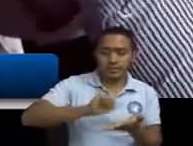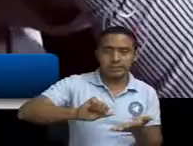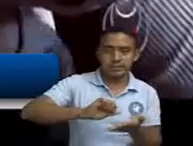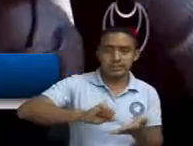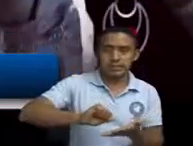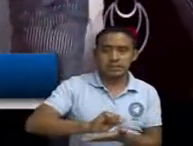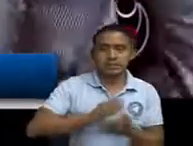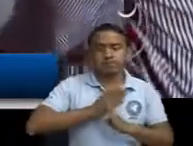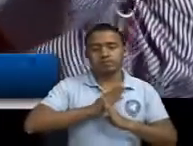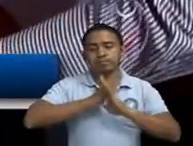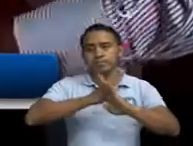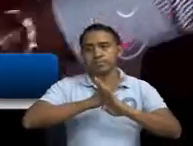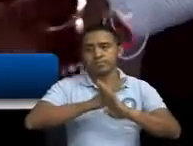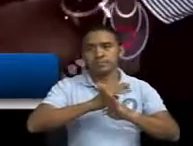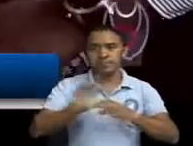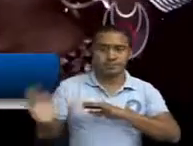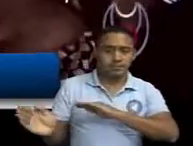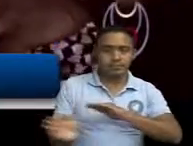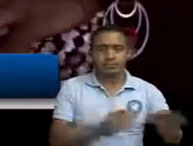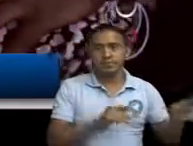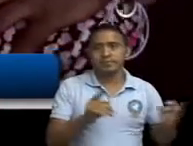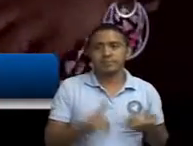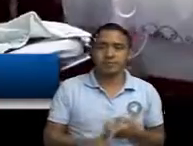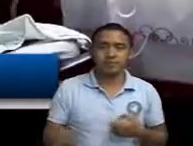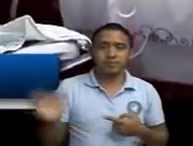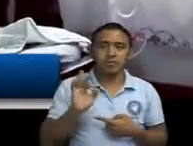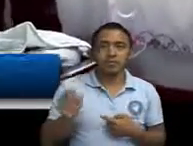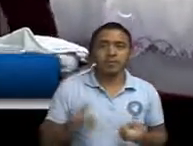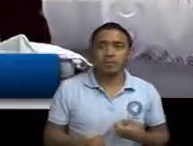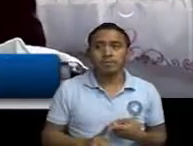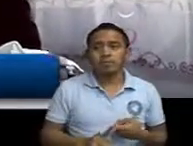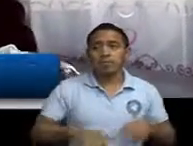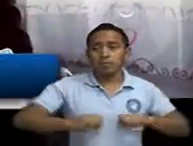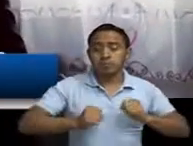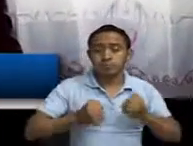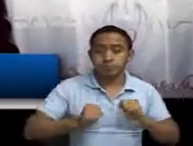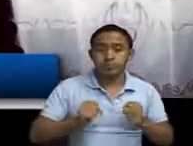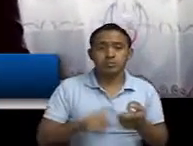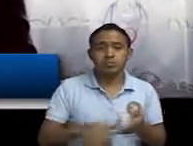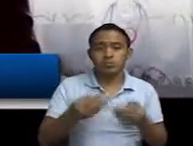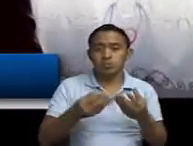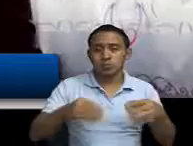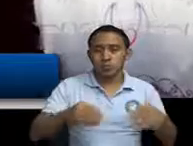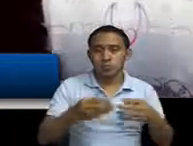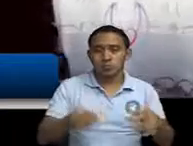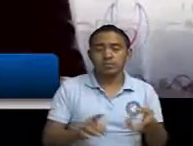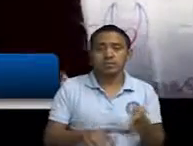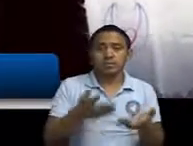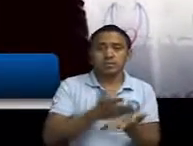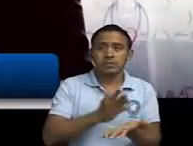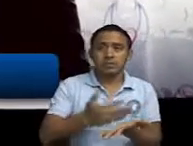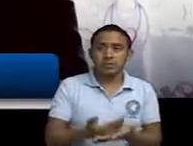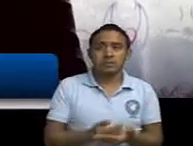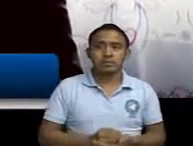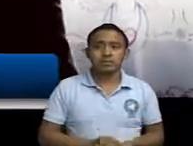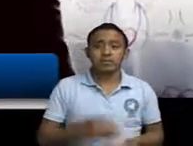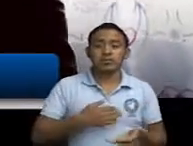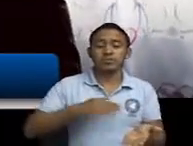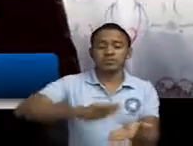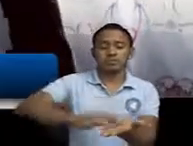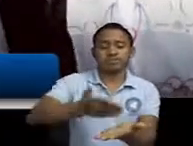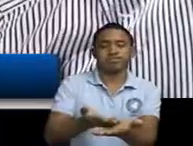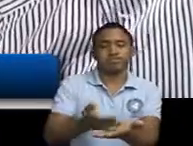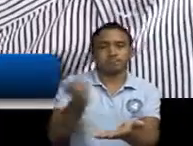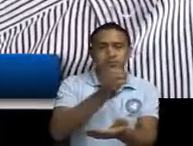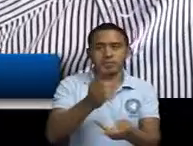de consumir porque vas a cambiar tu preparación. Si tenés un pollo, si tenés un huevo, si tenés un queso, no me lo voy a comer frito,